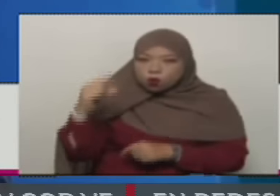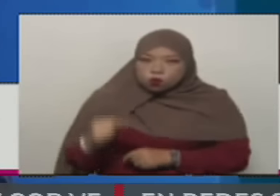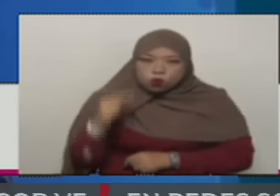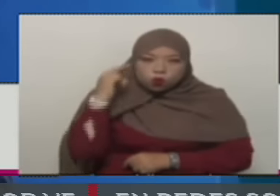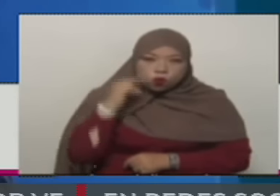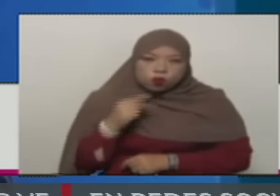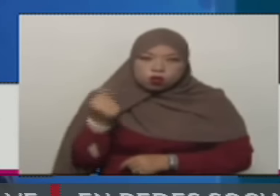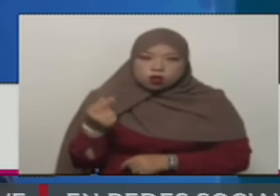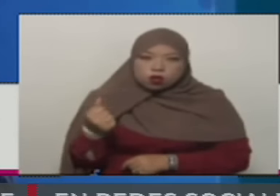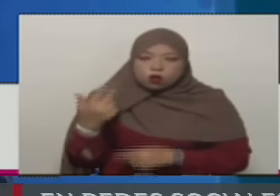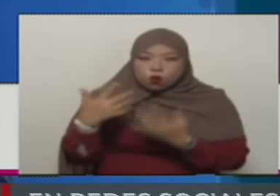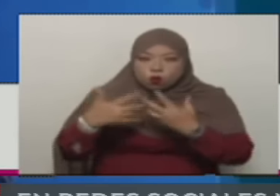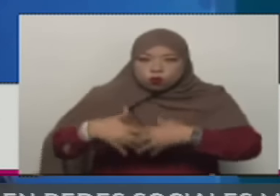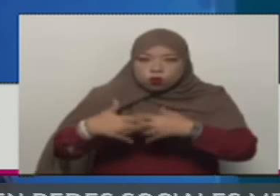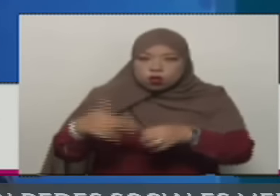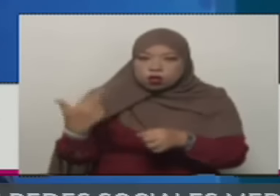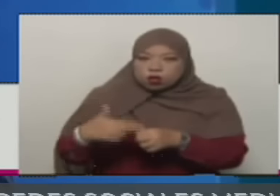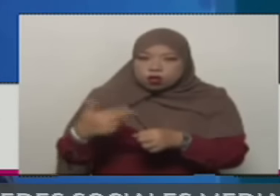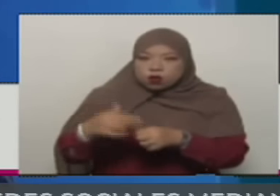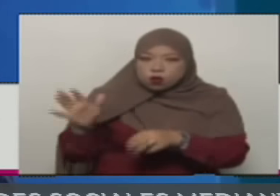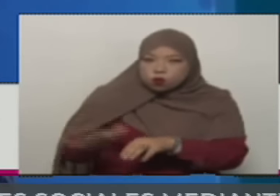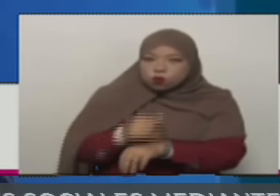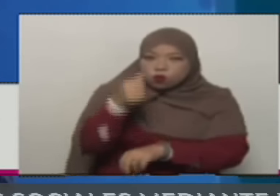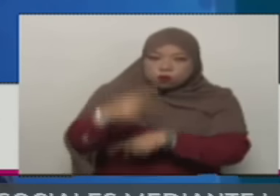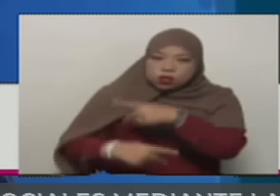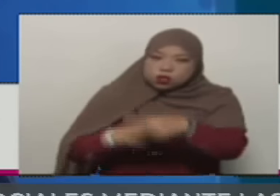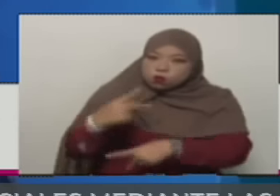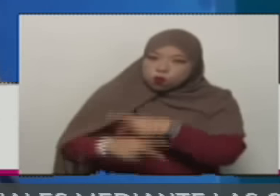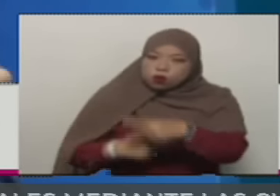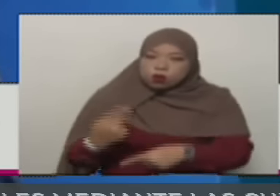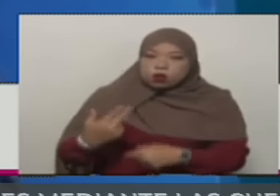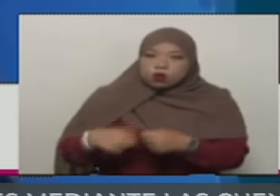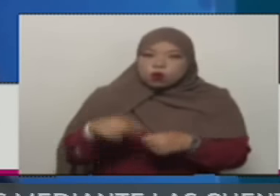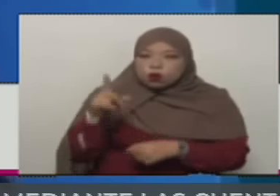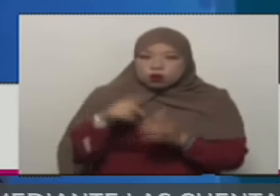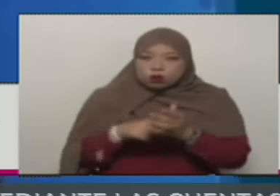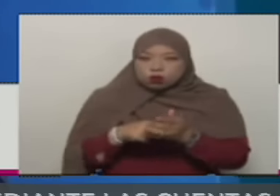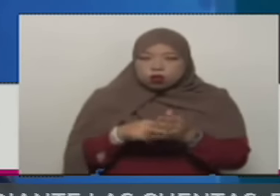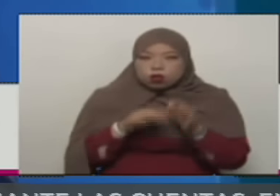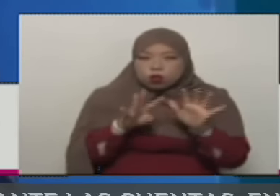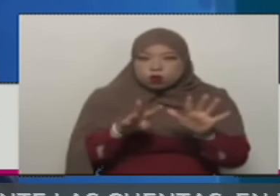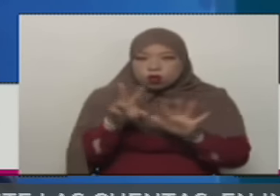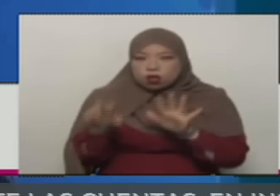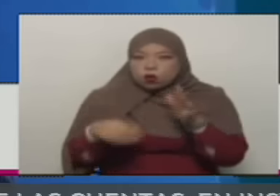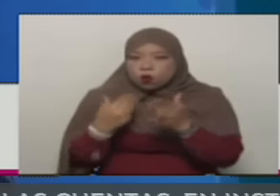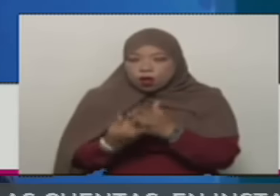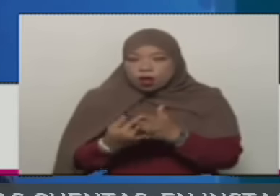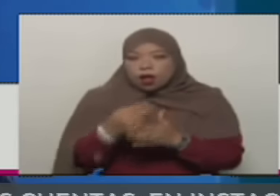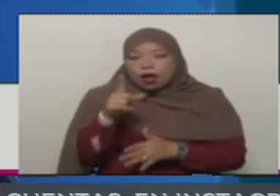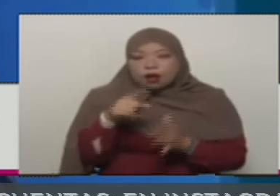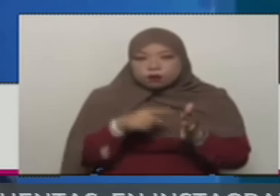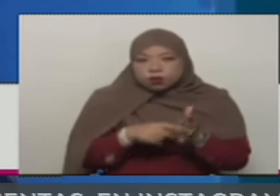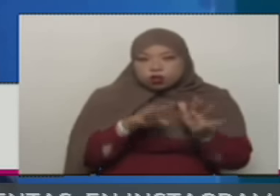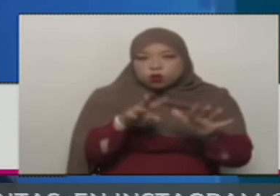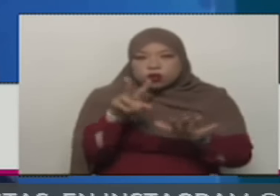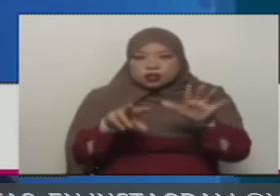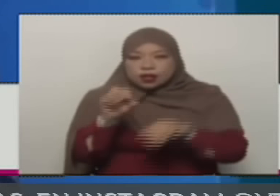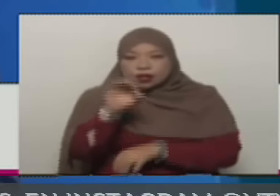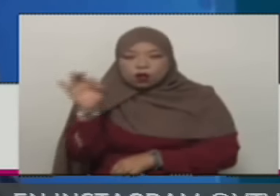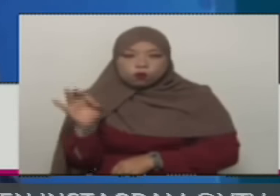inmensa riqueza petrolera. Éramos el principal productor de petróleo del año 1920 a los 70. Ahora